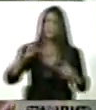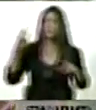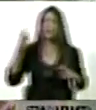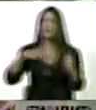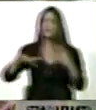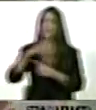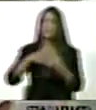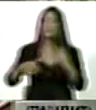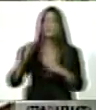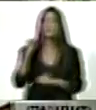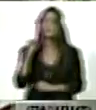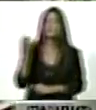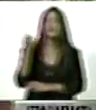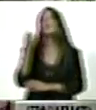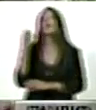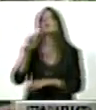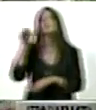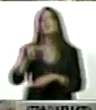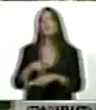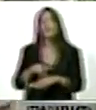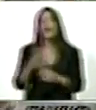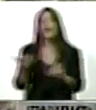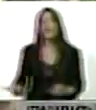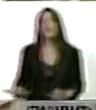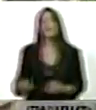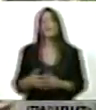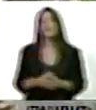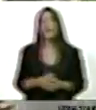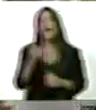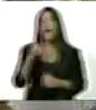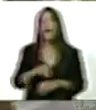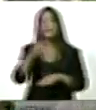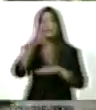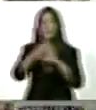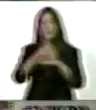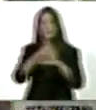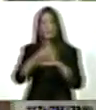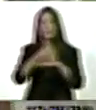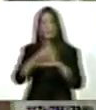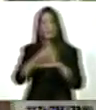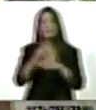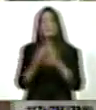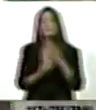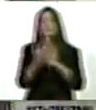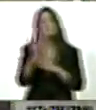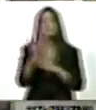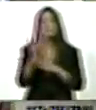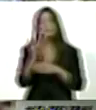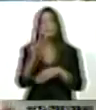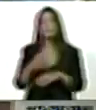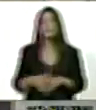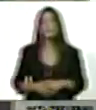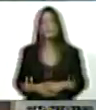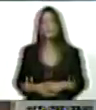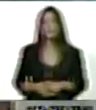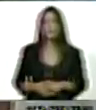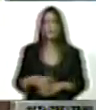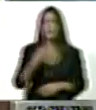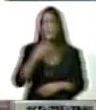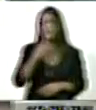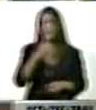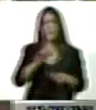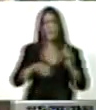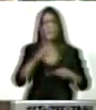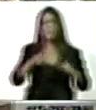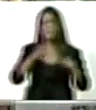situación de desacato de la Asamblea Nacional, tomando en cuenta que en este momento hay una junta directiva que surgió, según lo han dicho